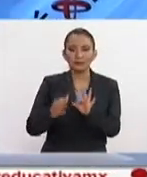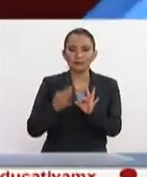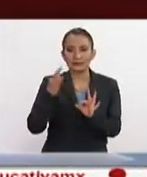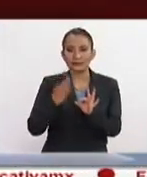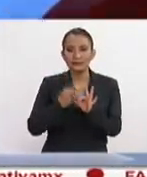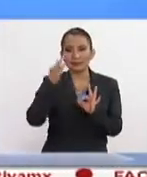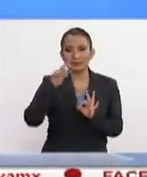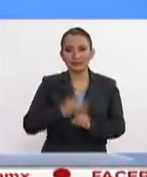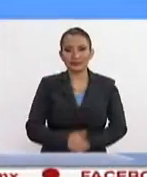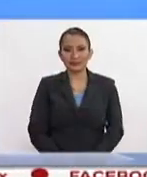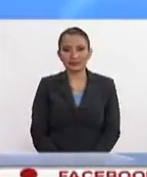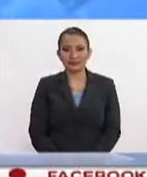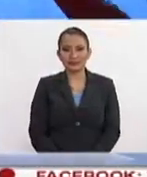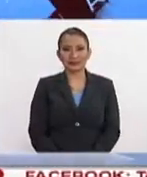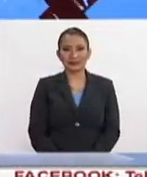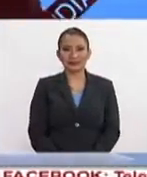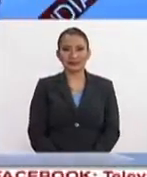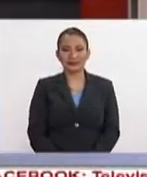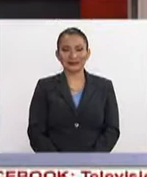la noticia al día.